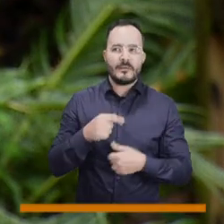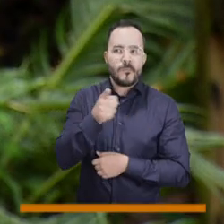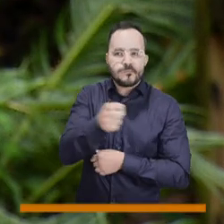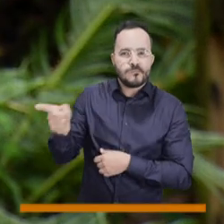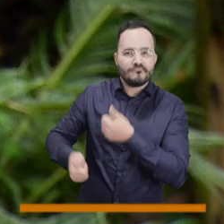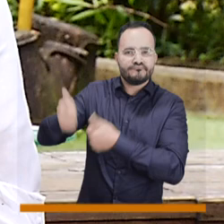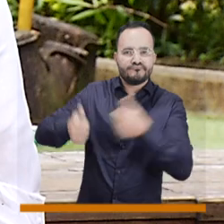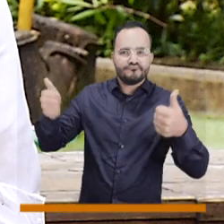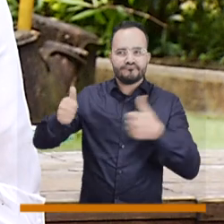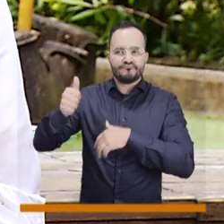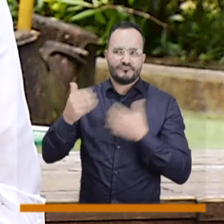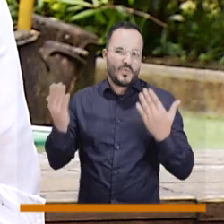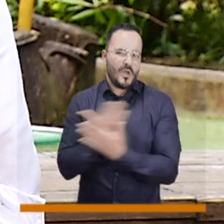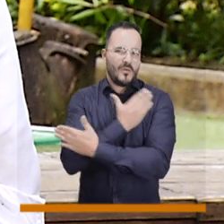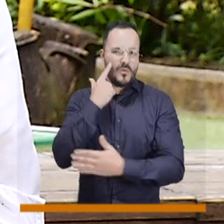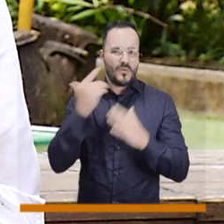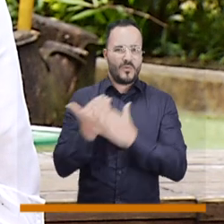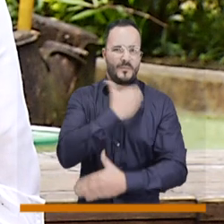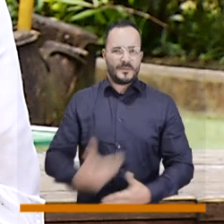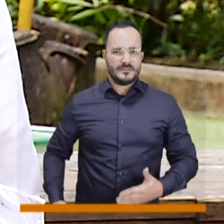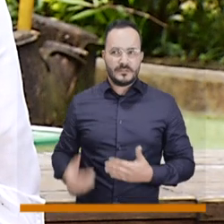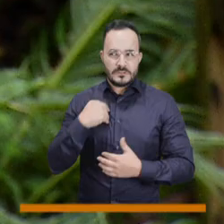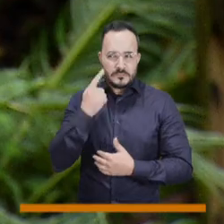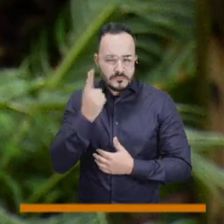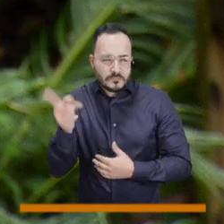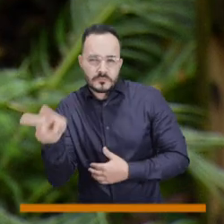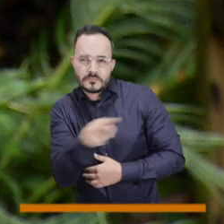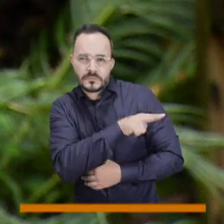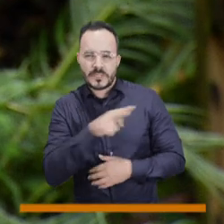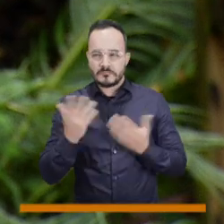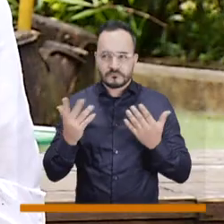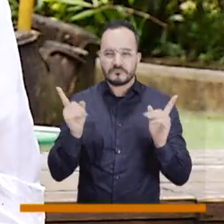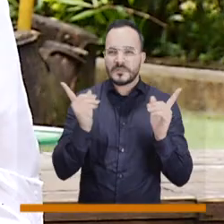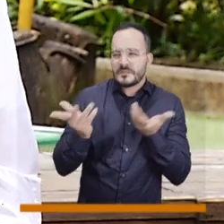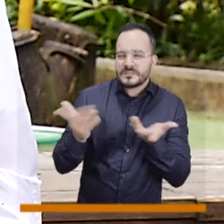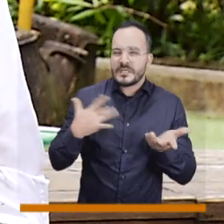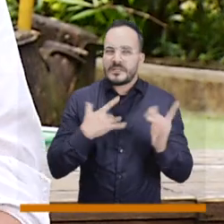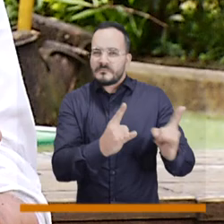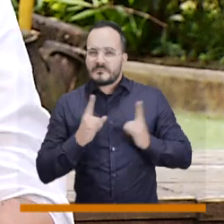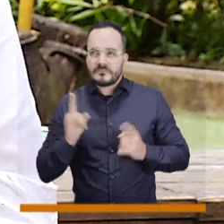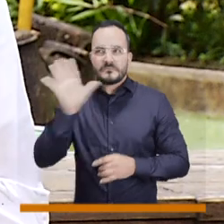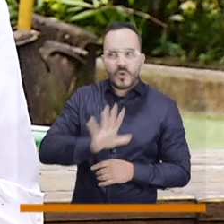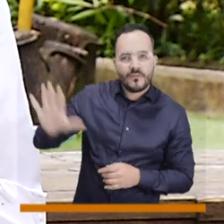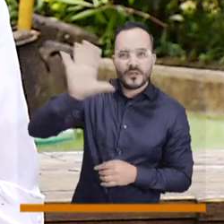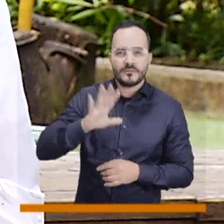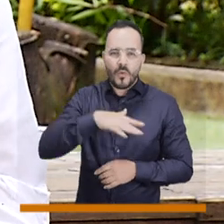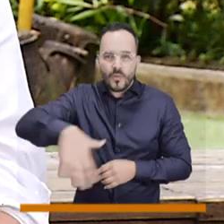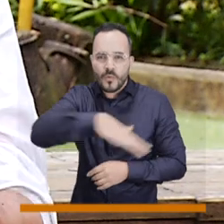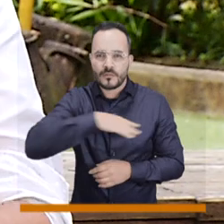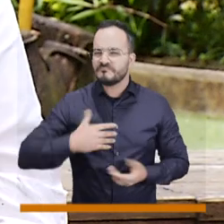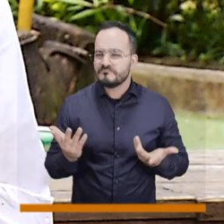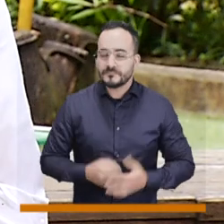organismos en estos gobiernos en los que nos encontramos actualmente, tanto nacional como local? Pues Catherine, la seguridad siempre